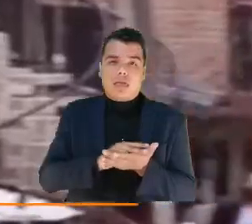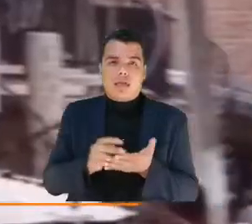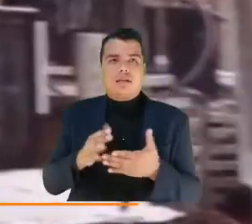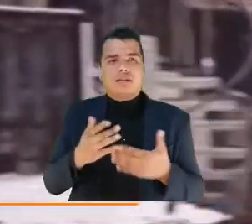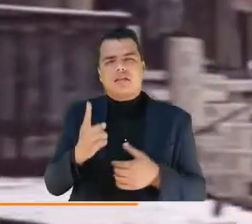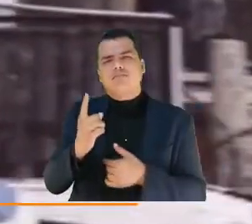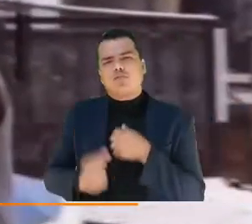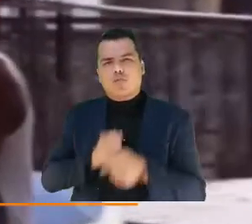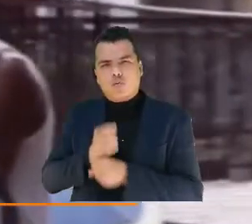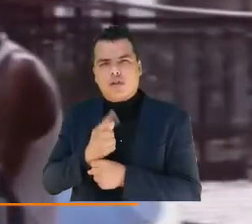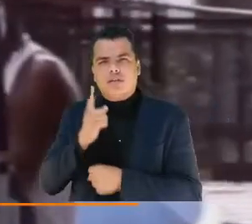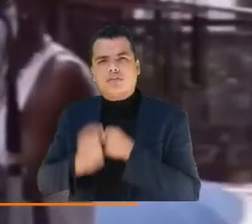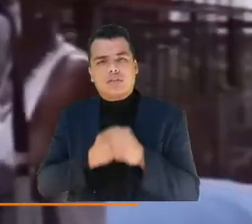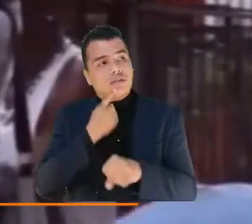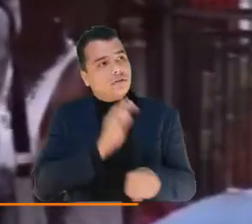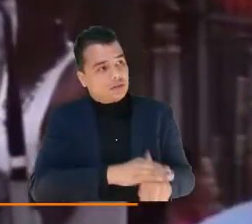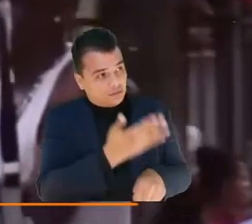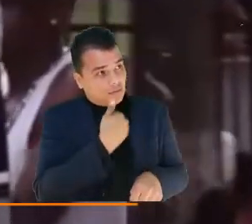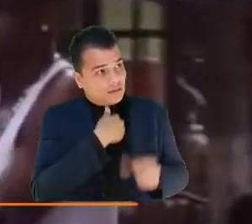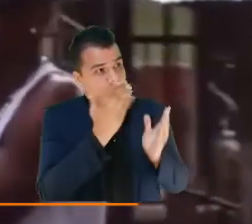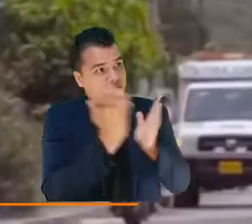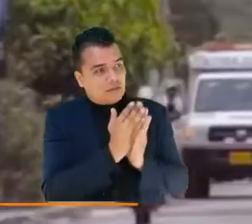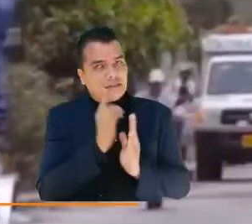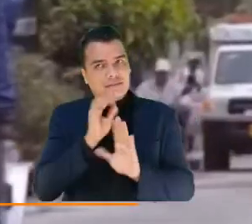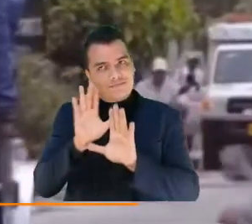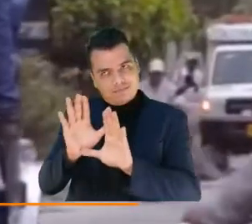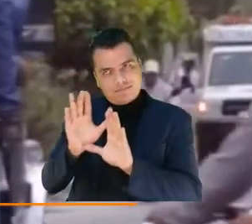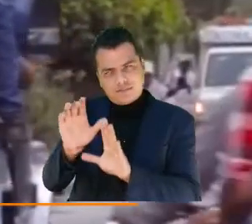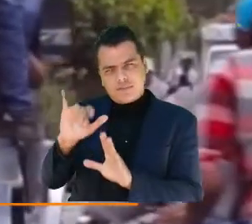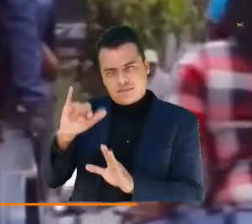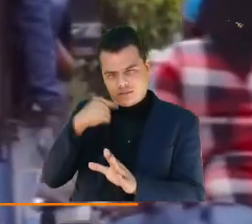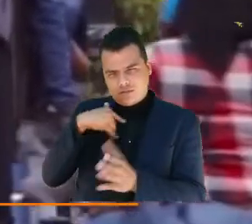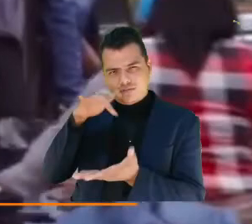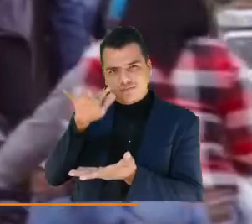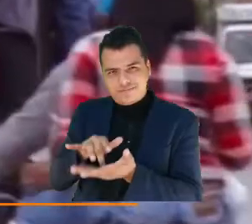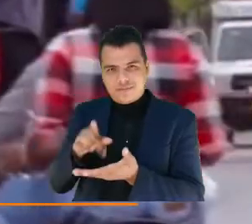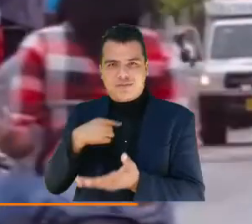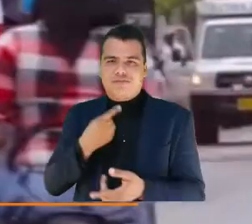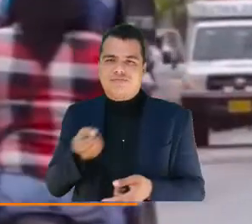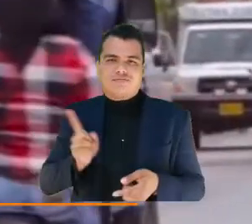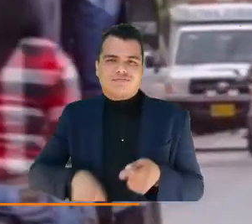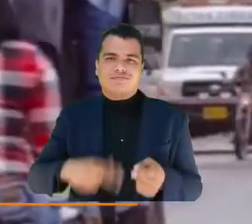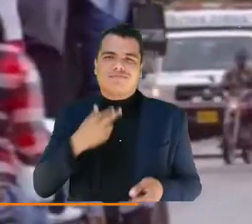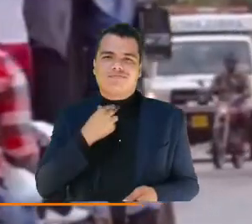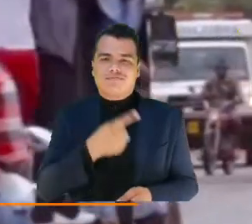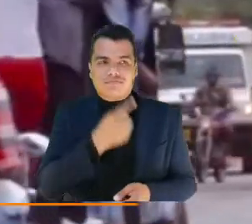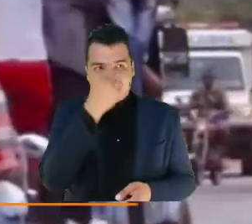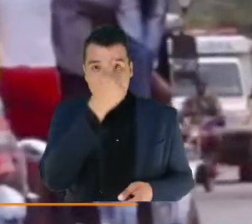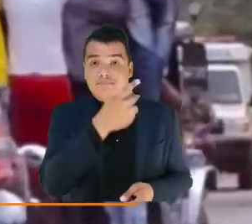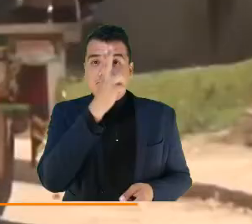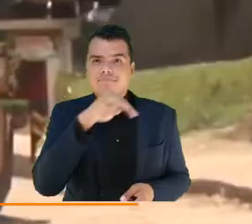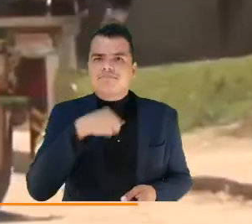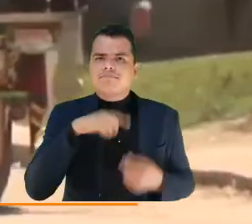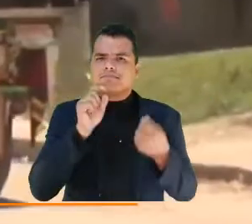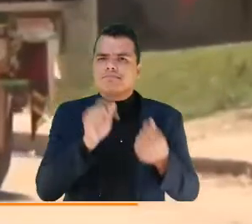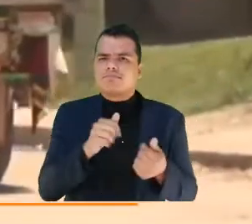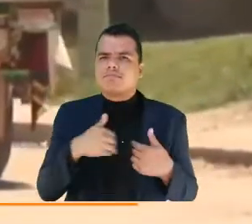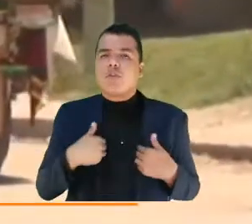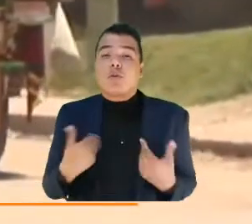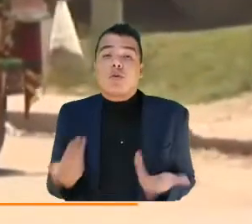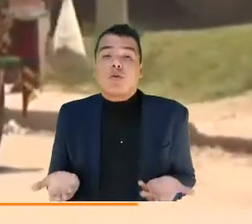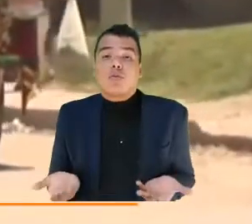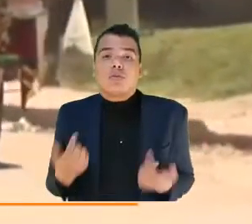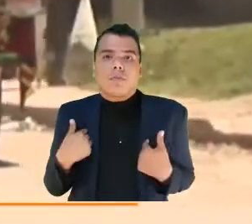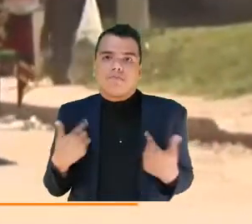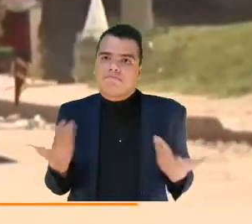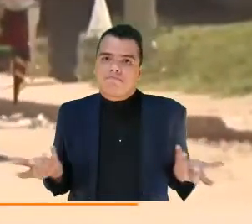mis compañeros me decían, ¿vas a volver al colegio? Y yo les decía que sí, pero no podía porque tenía que pensar en cómo iba a